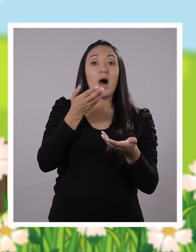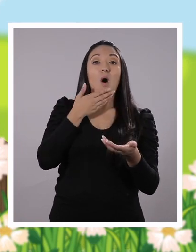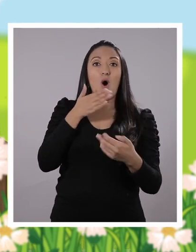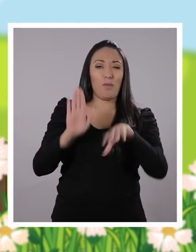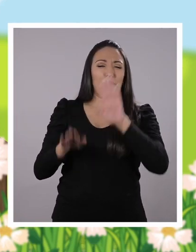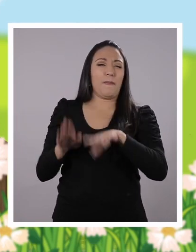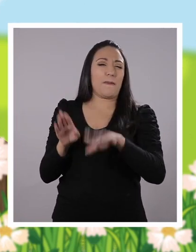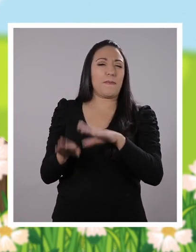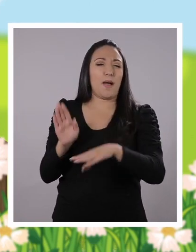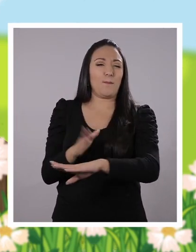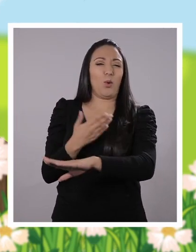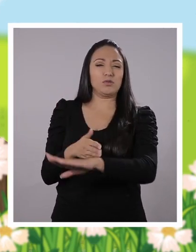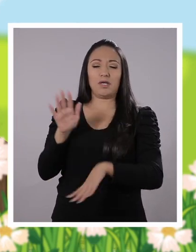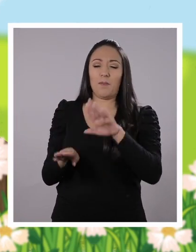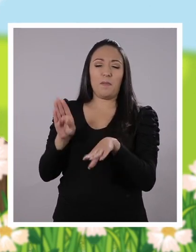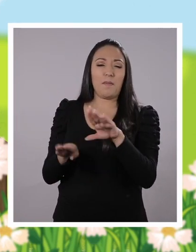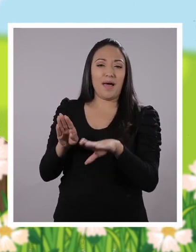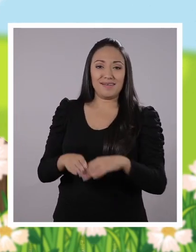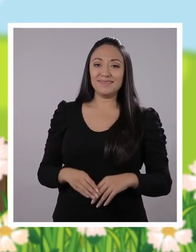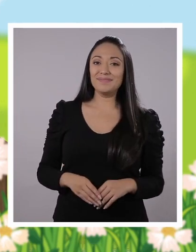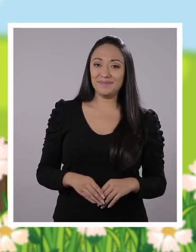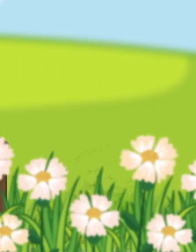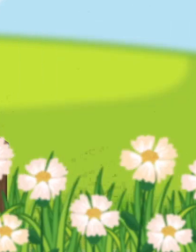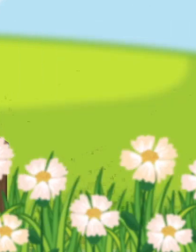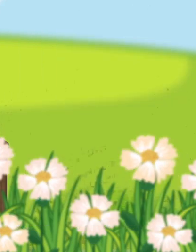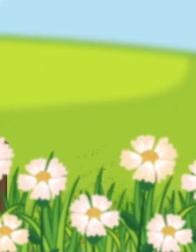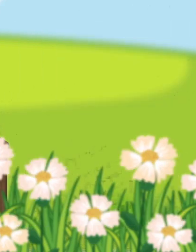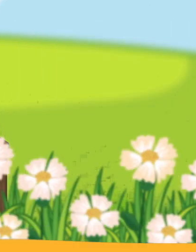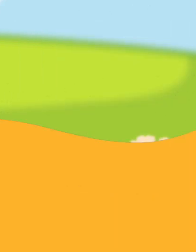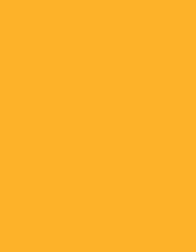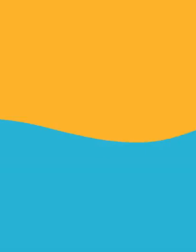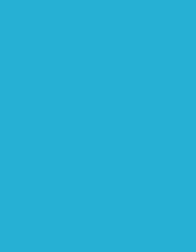la que usamos como un instrumento para hacer nuestras canciones.